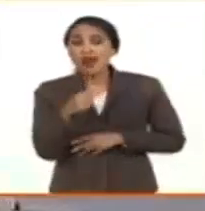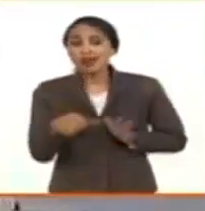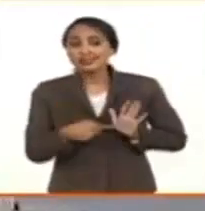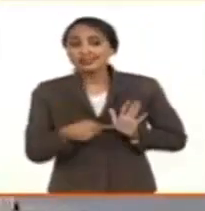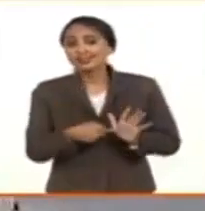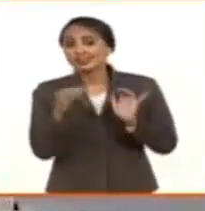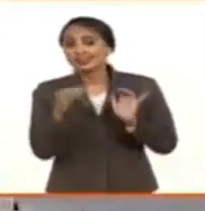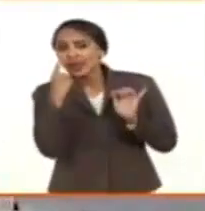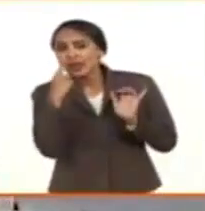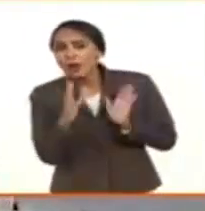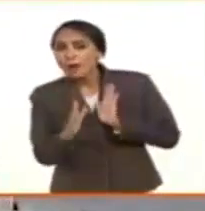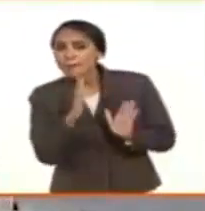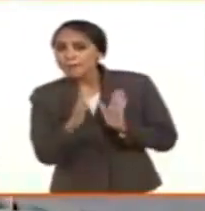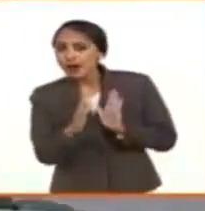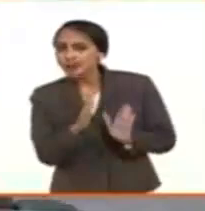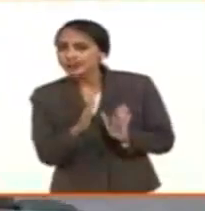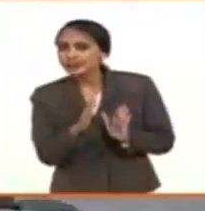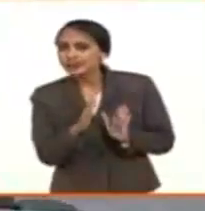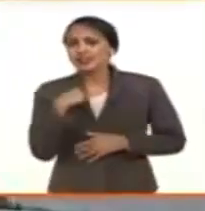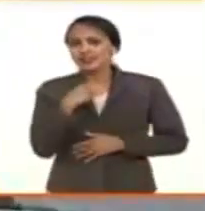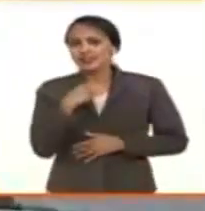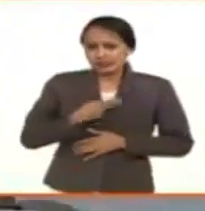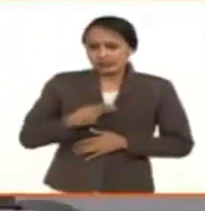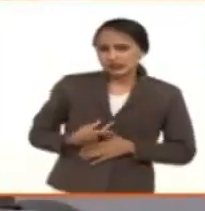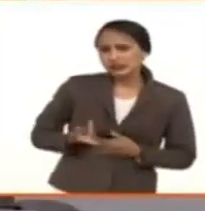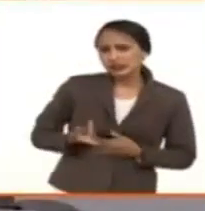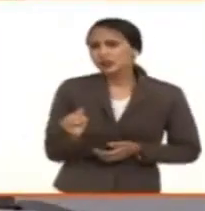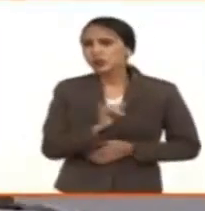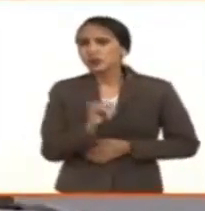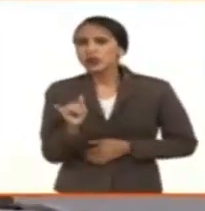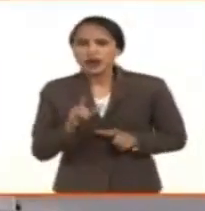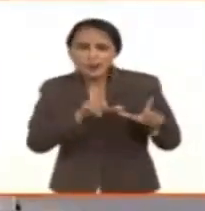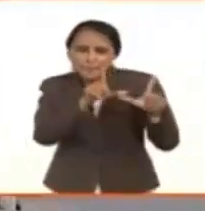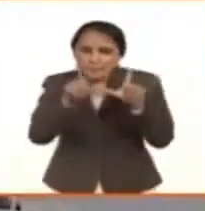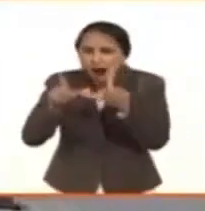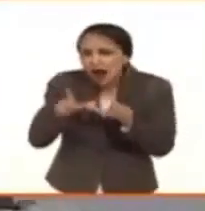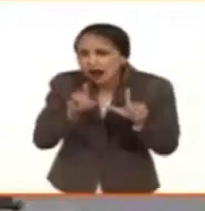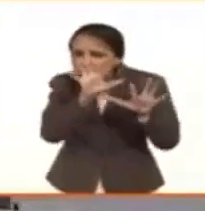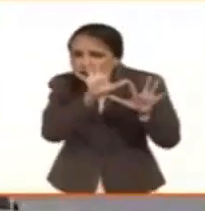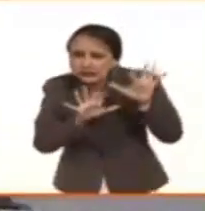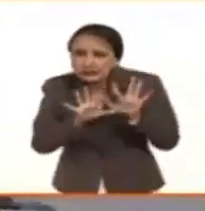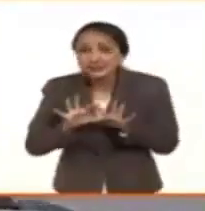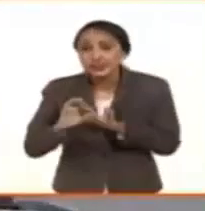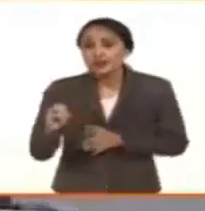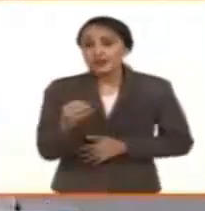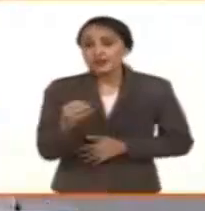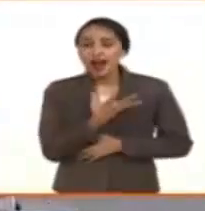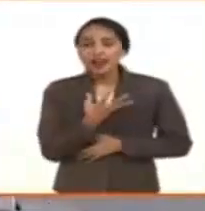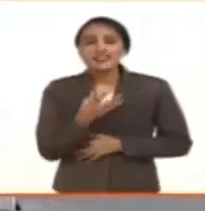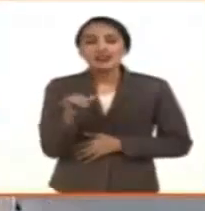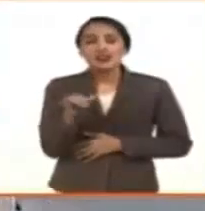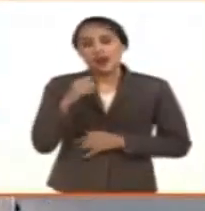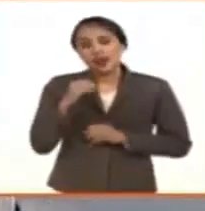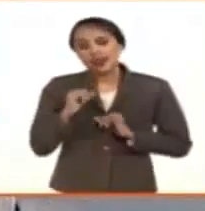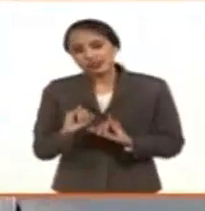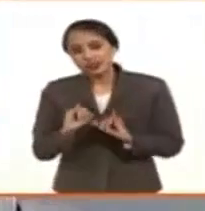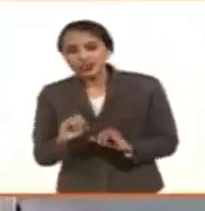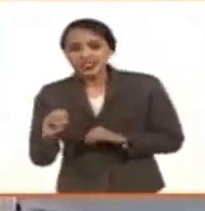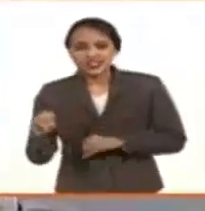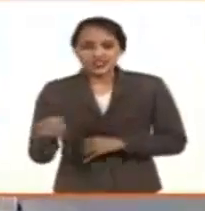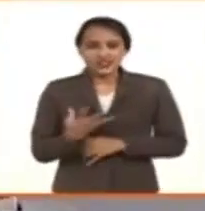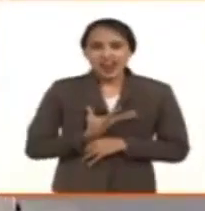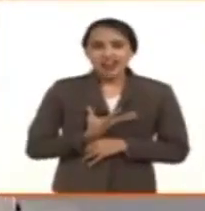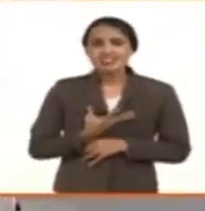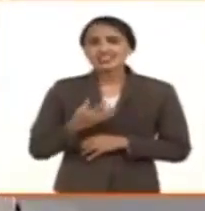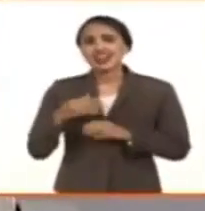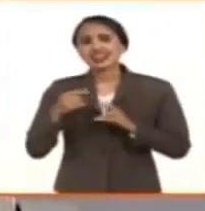sensibilizar a partir de imágenes trucadas de lo que ahora se llaman fake news noticias falsas de manipulación de los medios